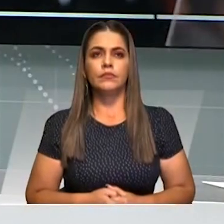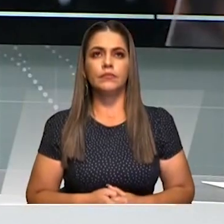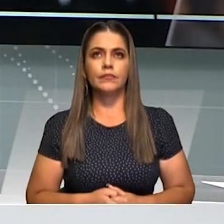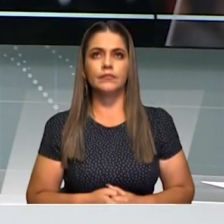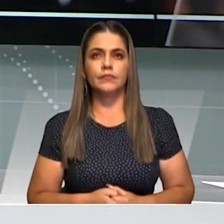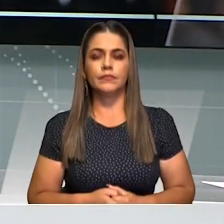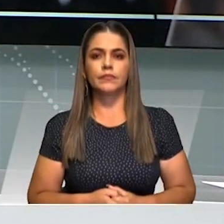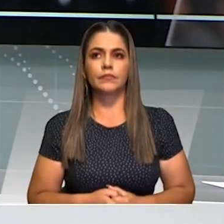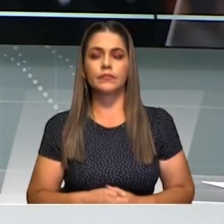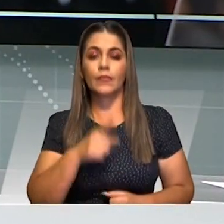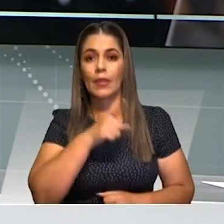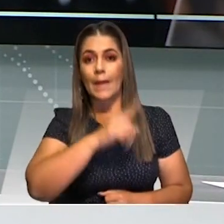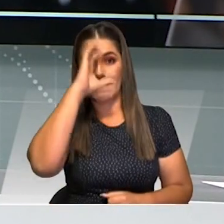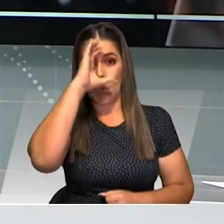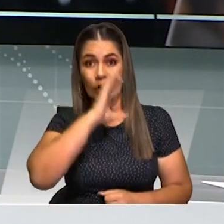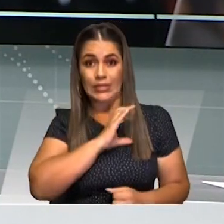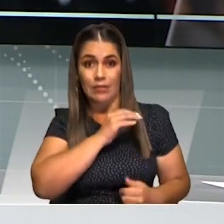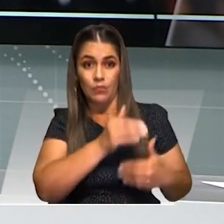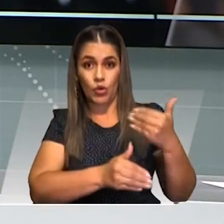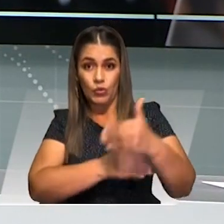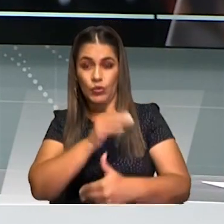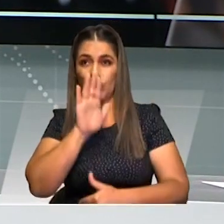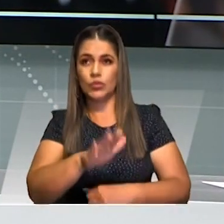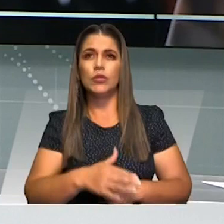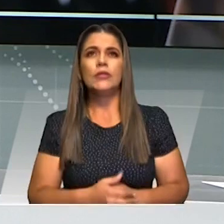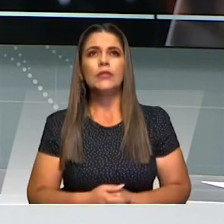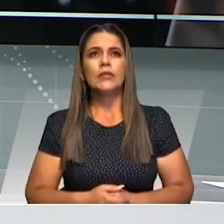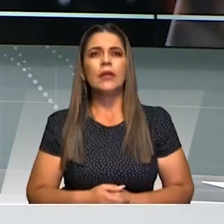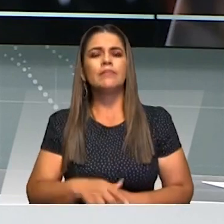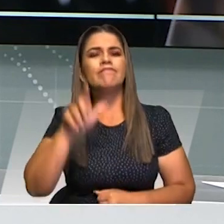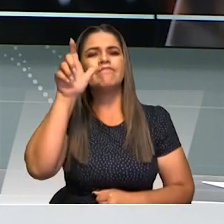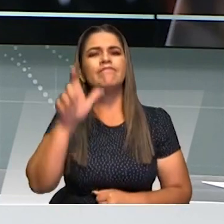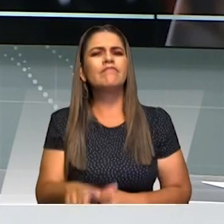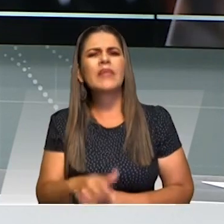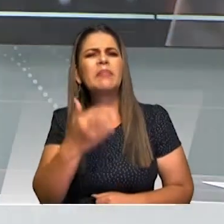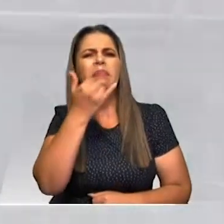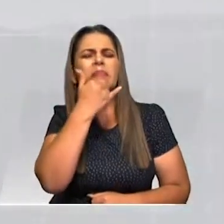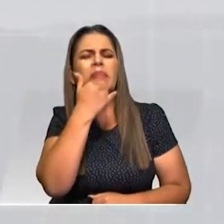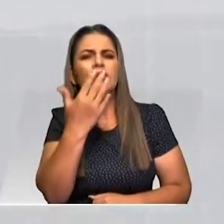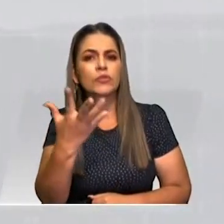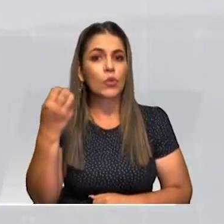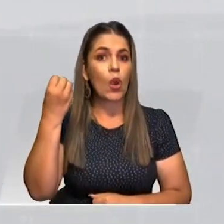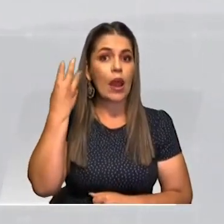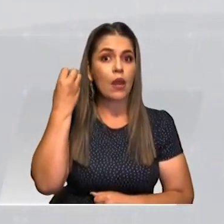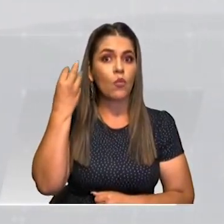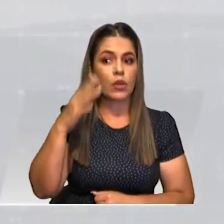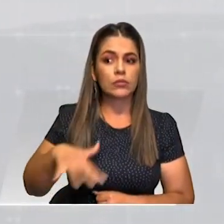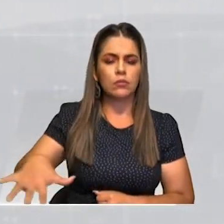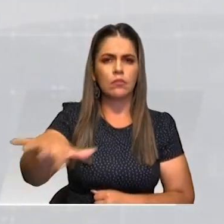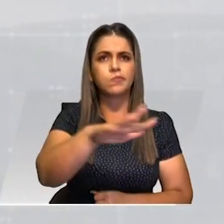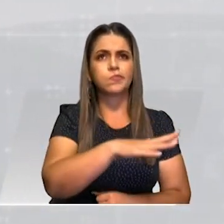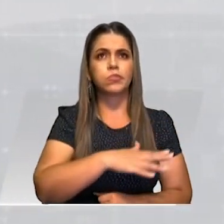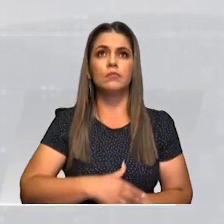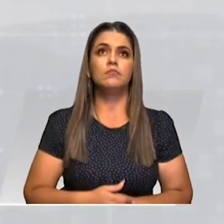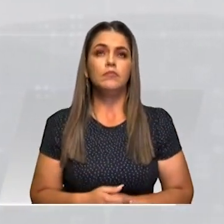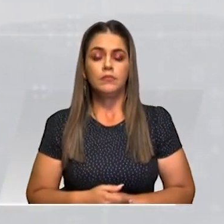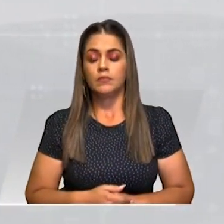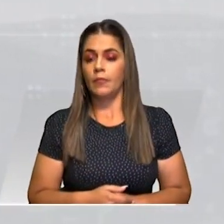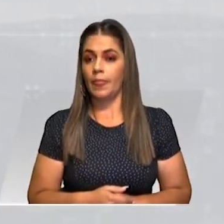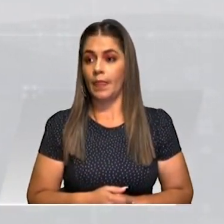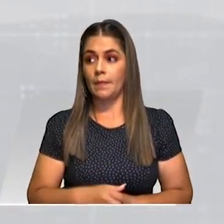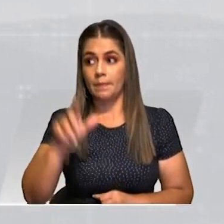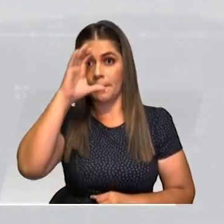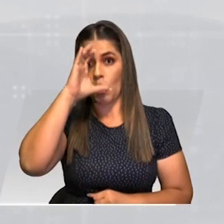En un procedimiento policial, un civil resultó herido en hechos ocurridos en el barrio Aranjuez de la capital antioqueña. De acuerdo con la versión